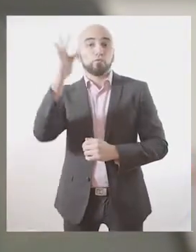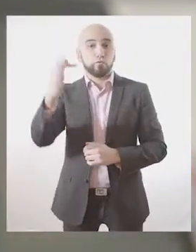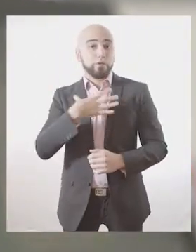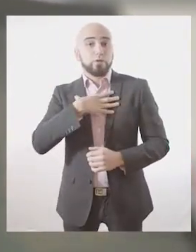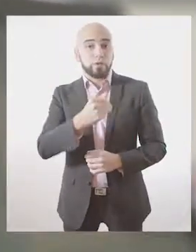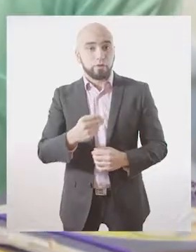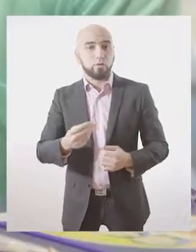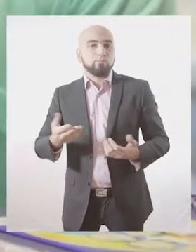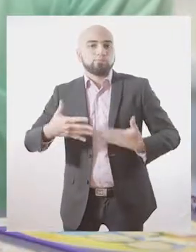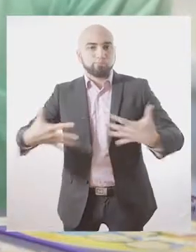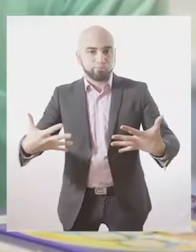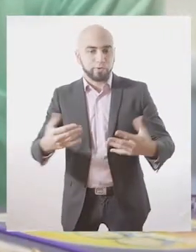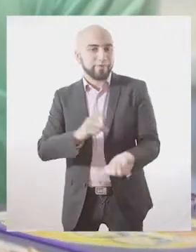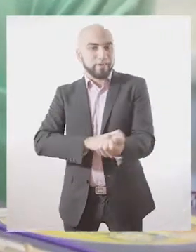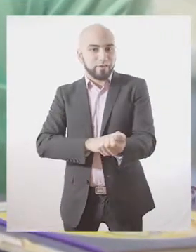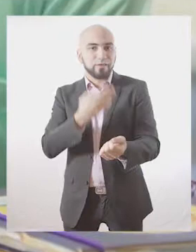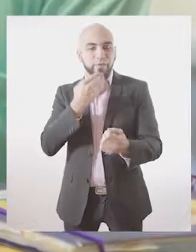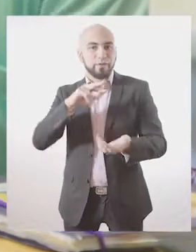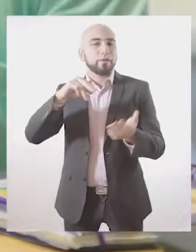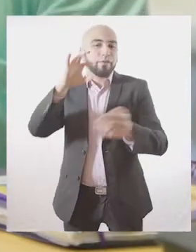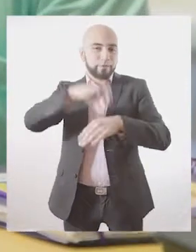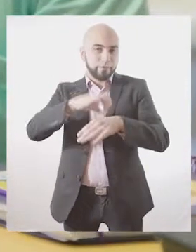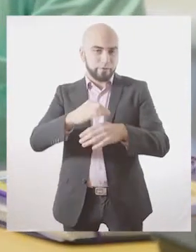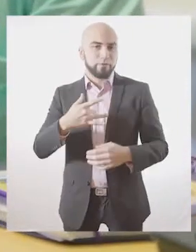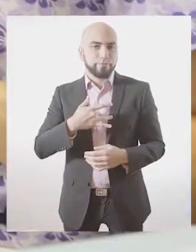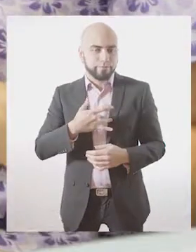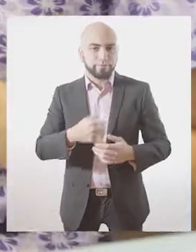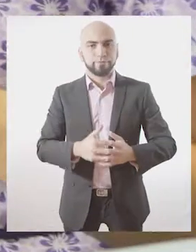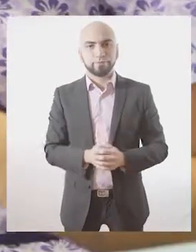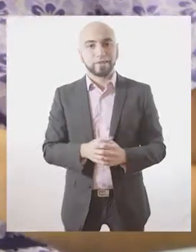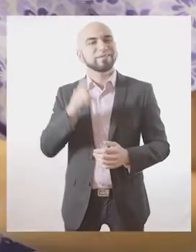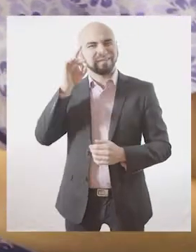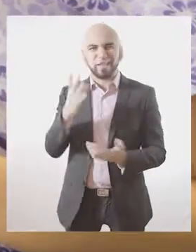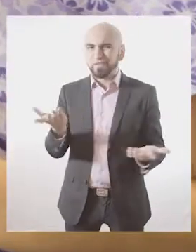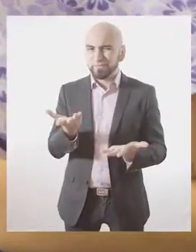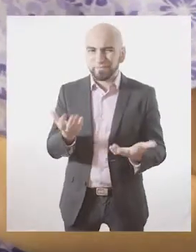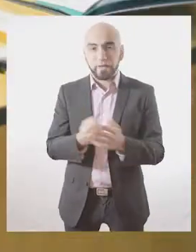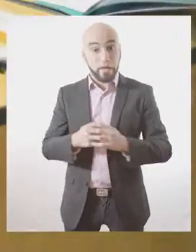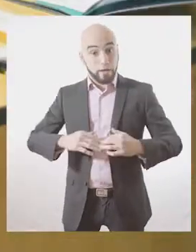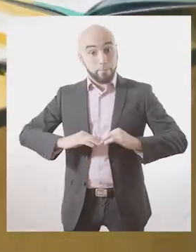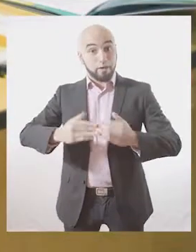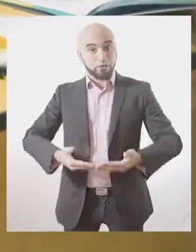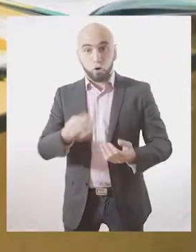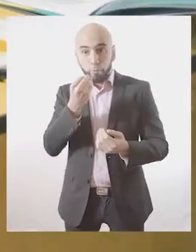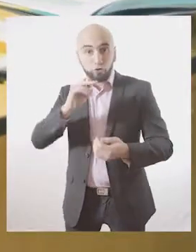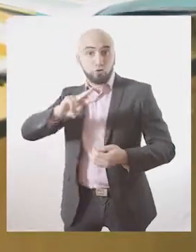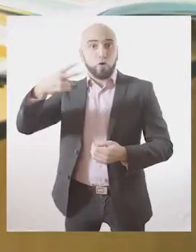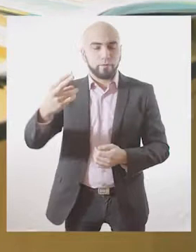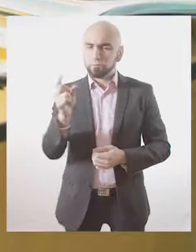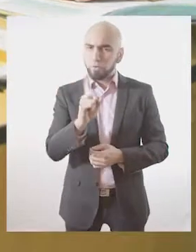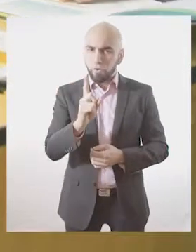con sobrepeso, diabetes y enfermedades cardiovasculares. Se sabe que en el embarazo no hay que comer por dos,